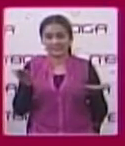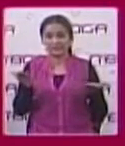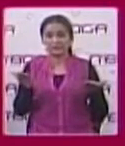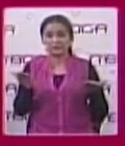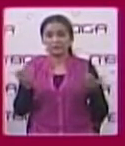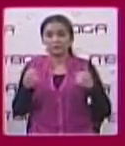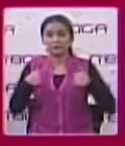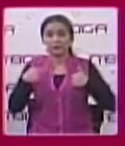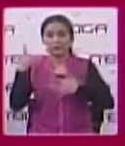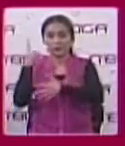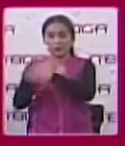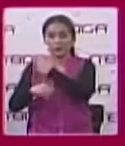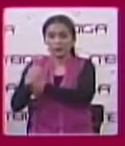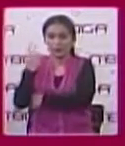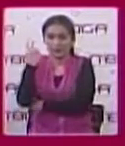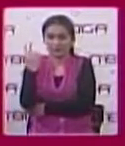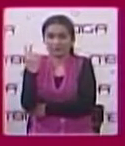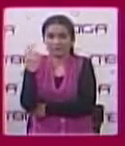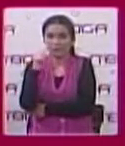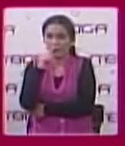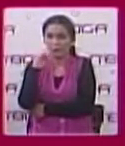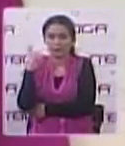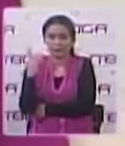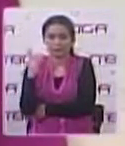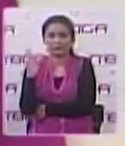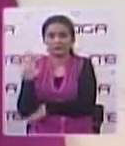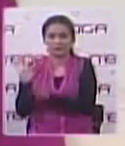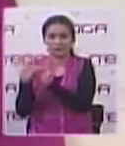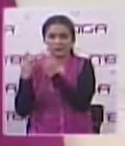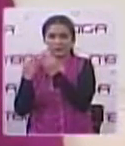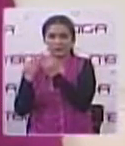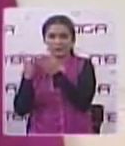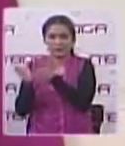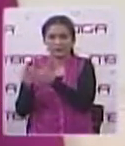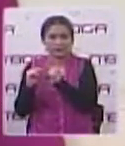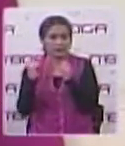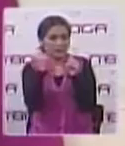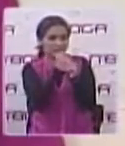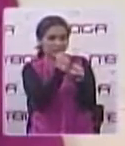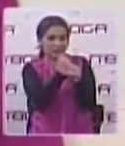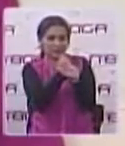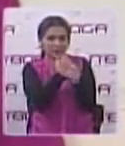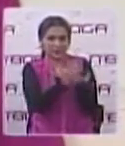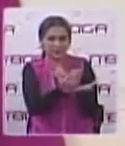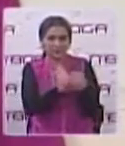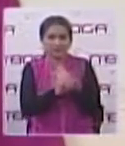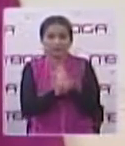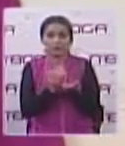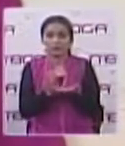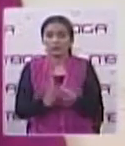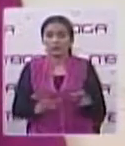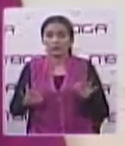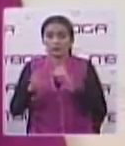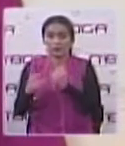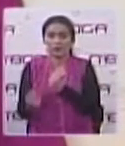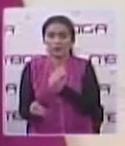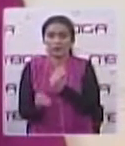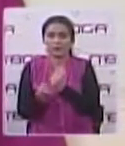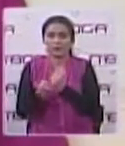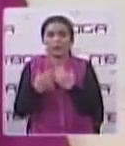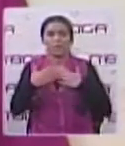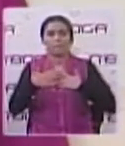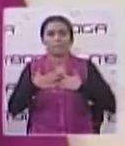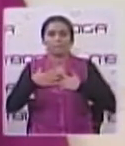dedicarles tiempos a ellos, a mi familia, a mi esposo. Para esto creo que es importante tener una red de apoyo. Mis